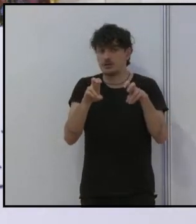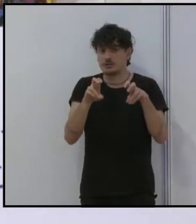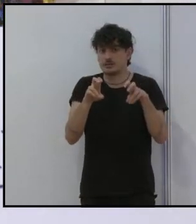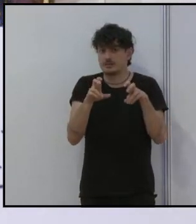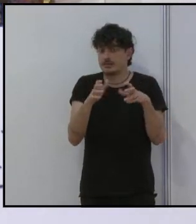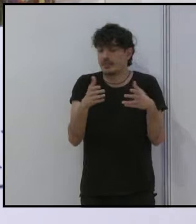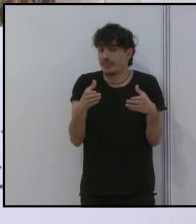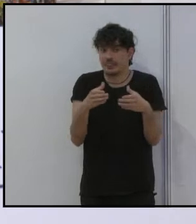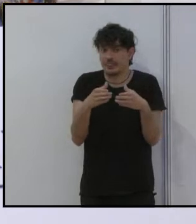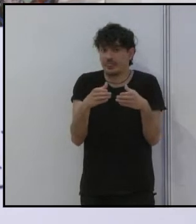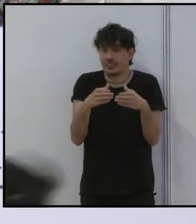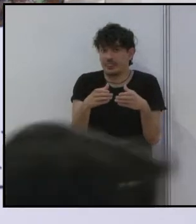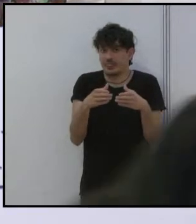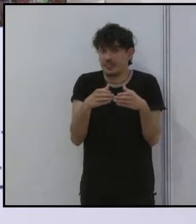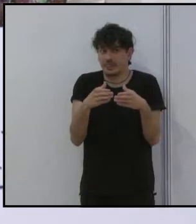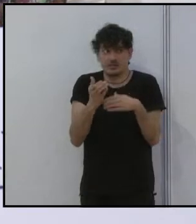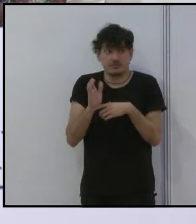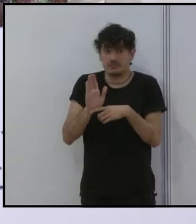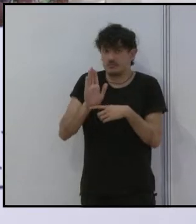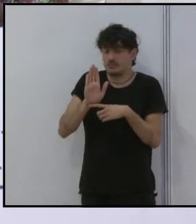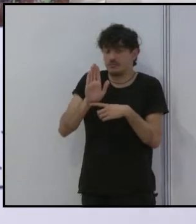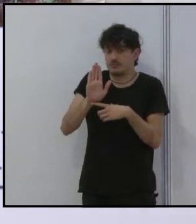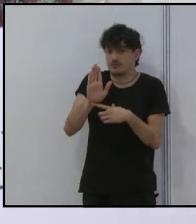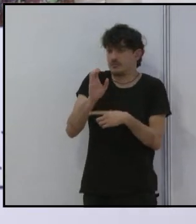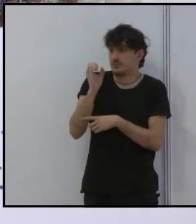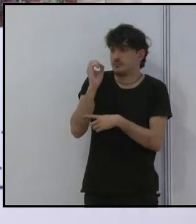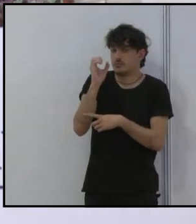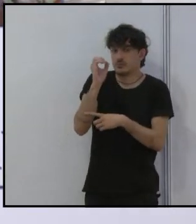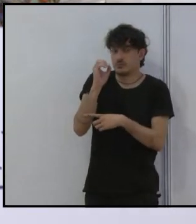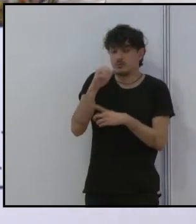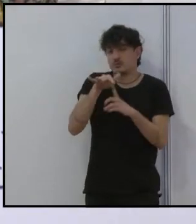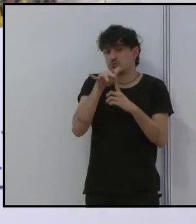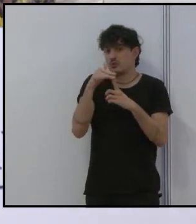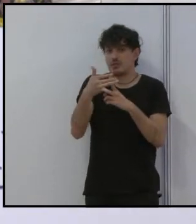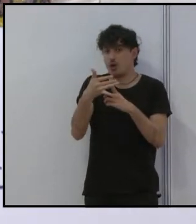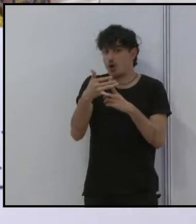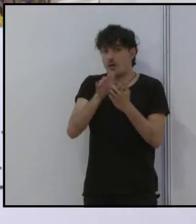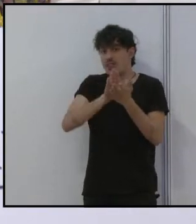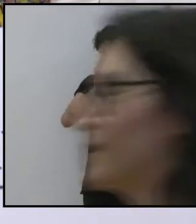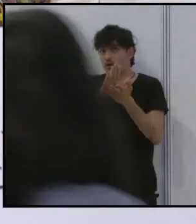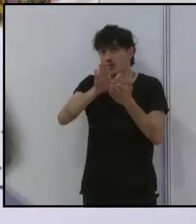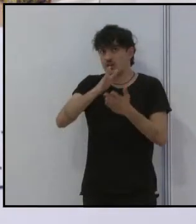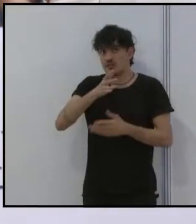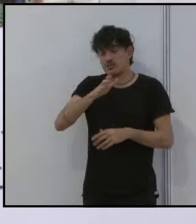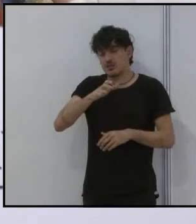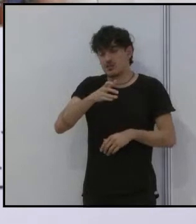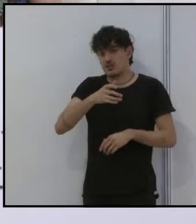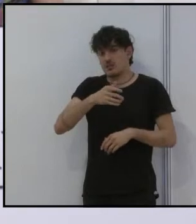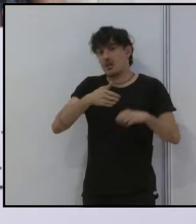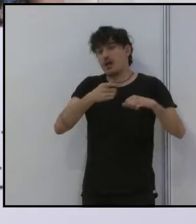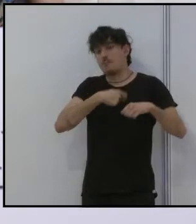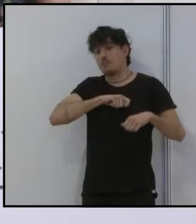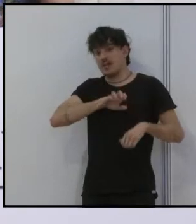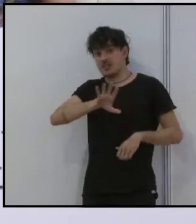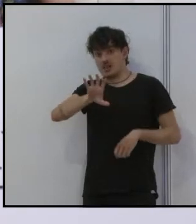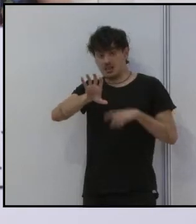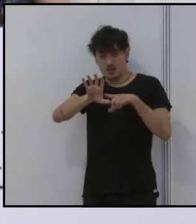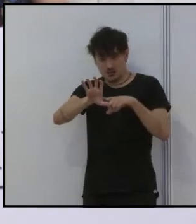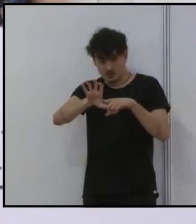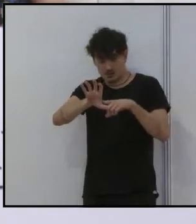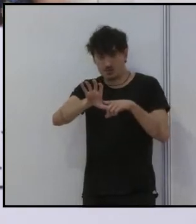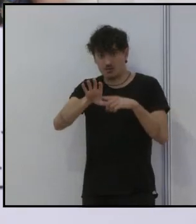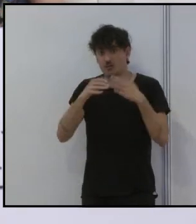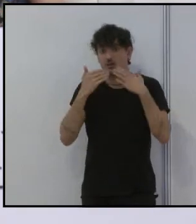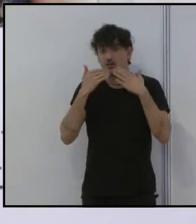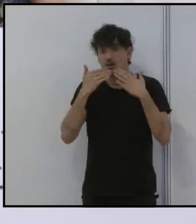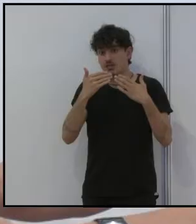estaría representado con esta potencia en el panorama editorial de la península si no fuera por Página de Espuma, que ha